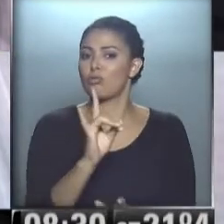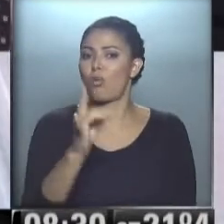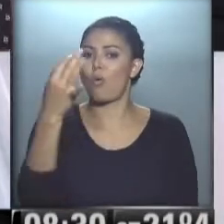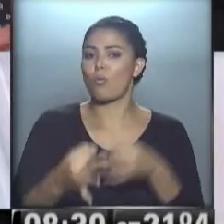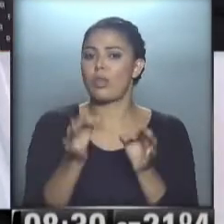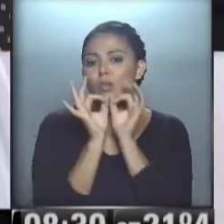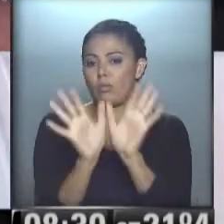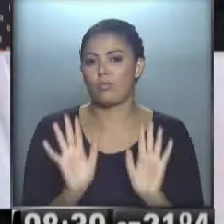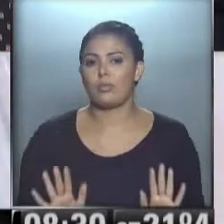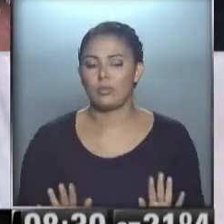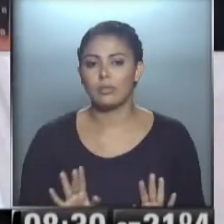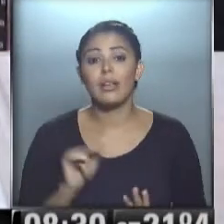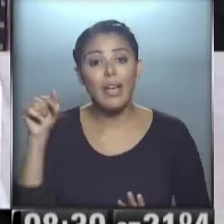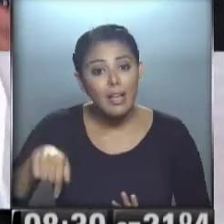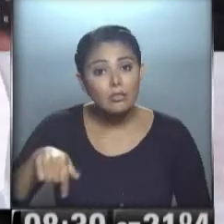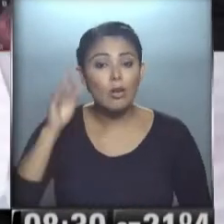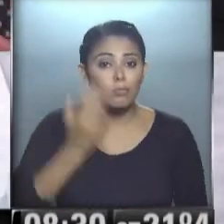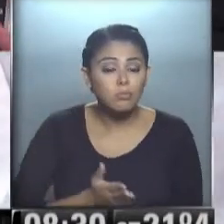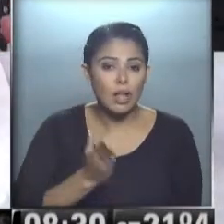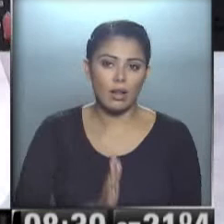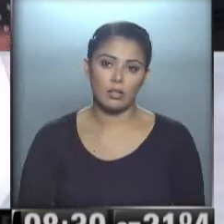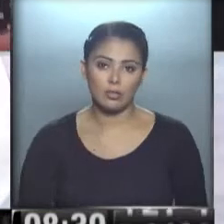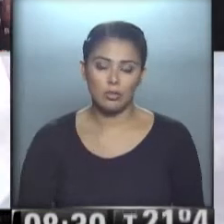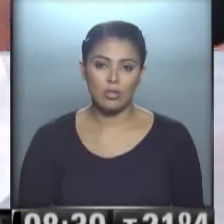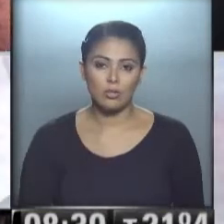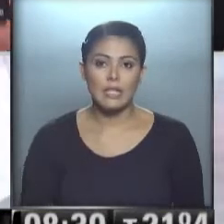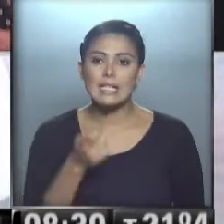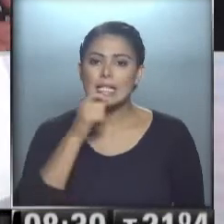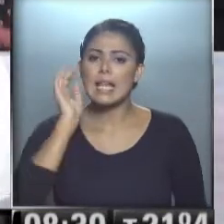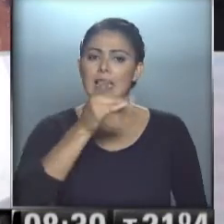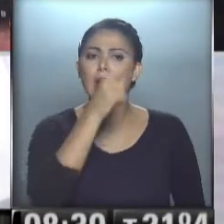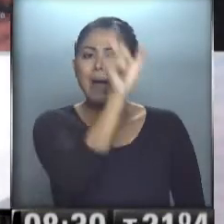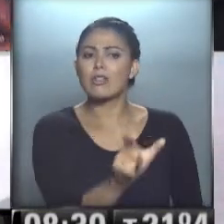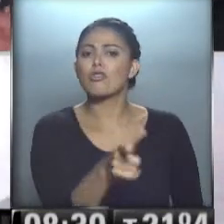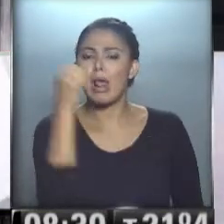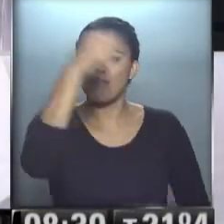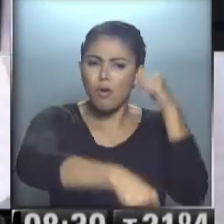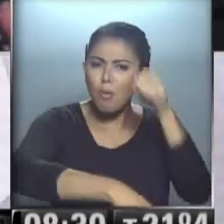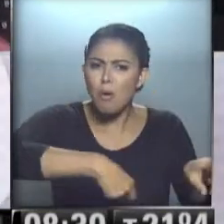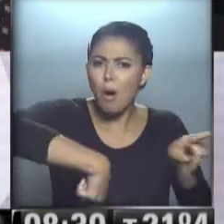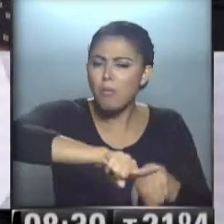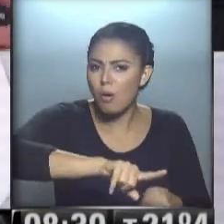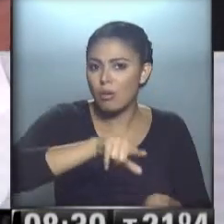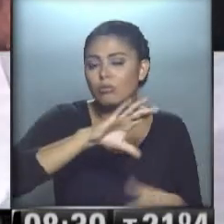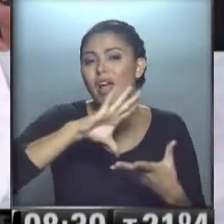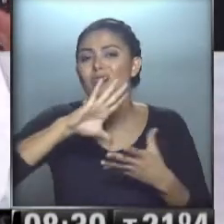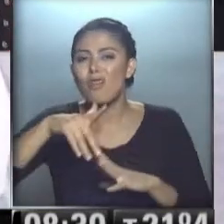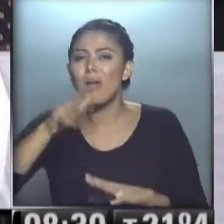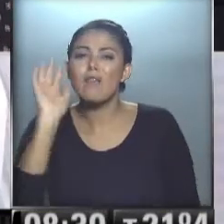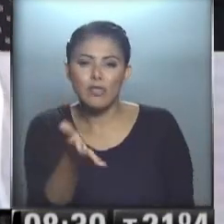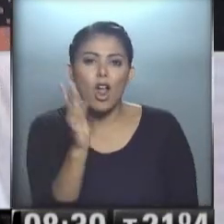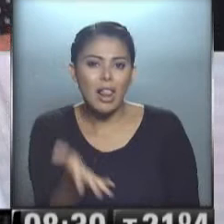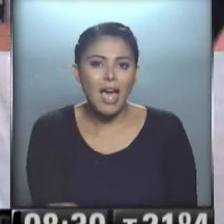solución en sus propias manos estos son delitos el hecho de y castigar a una persona pegarle es una forma de violencia